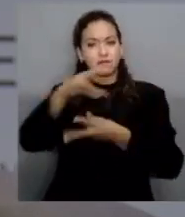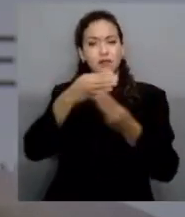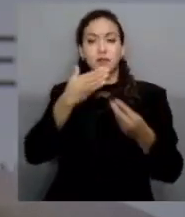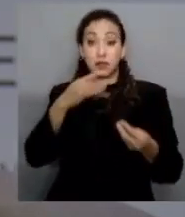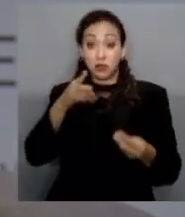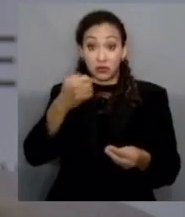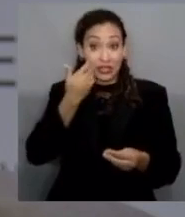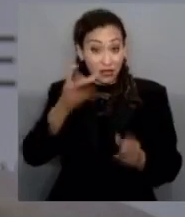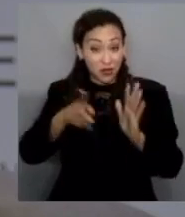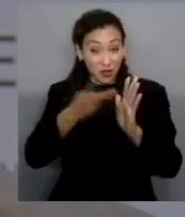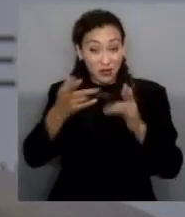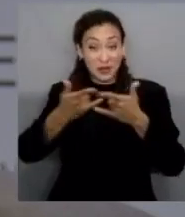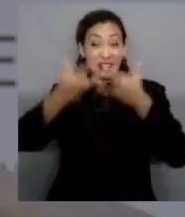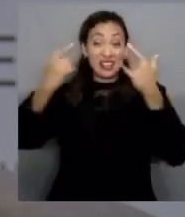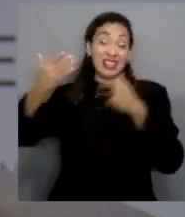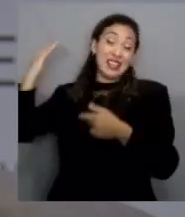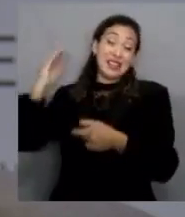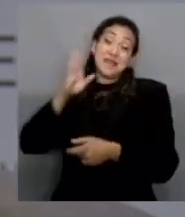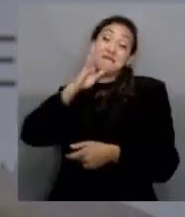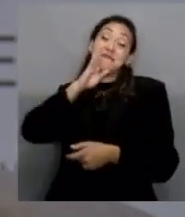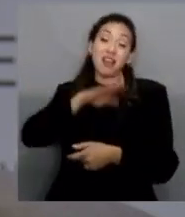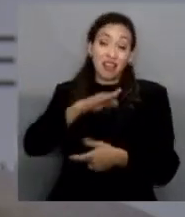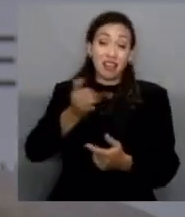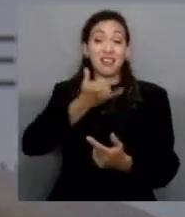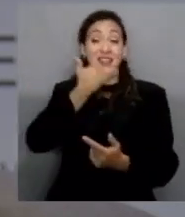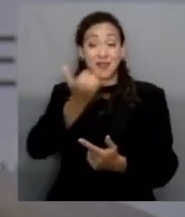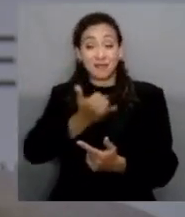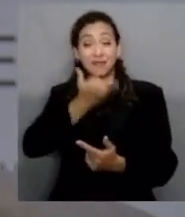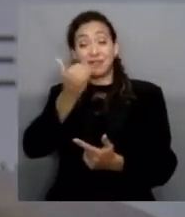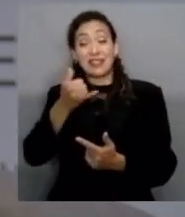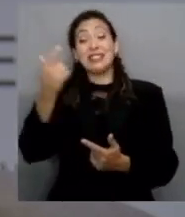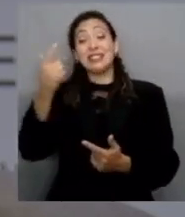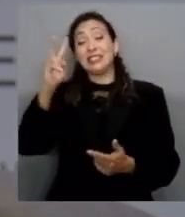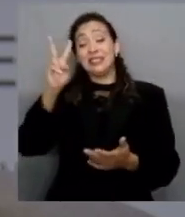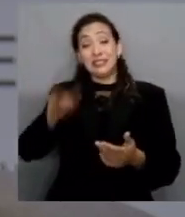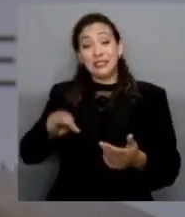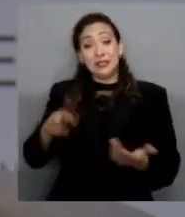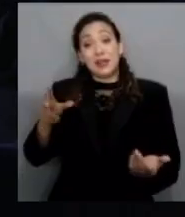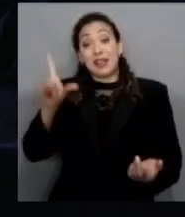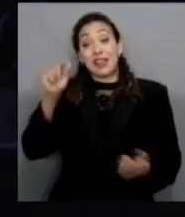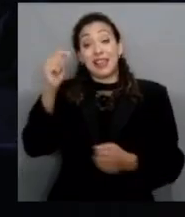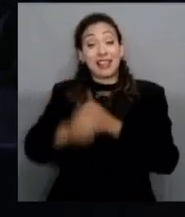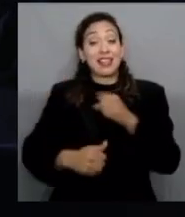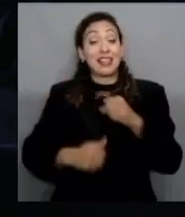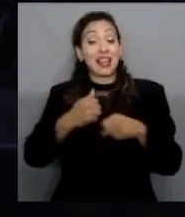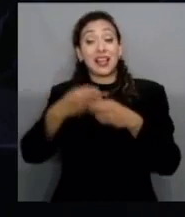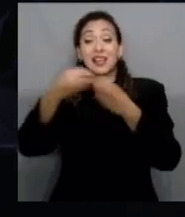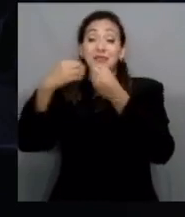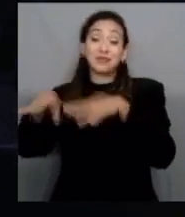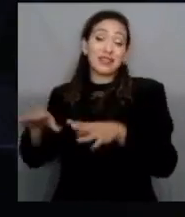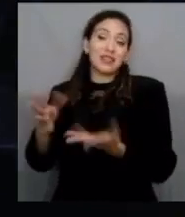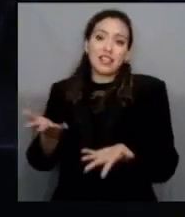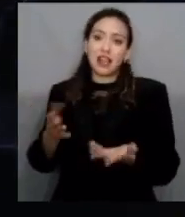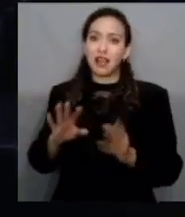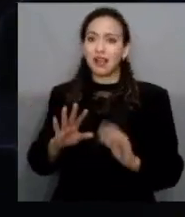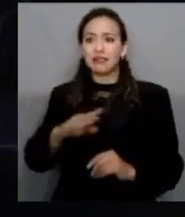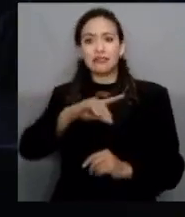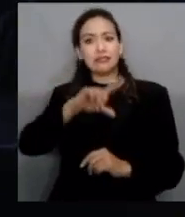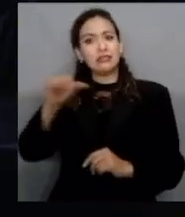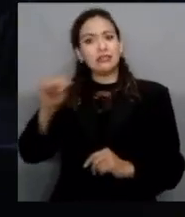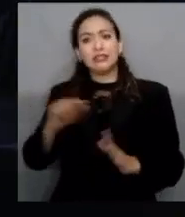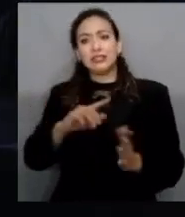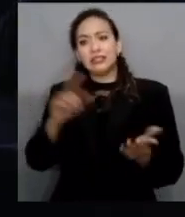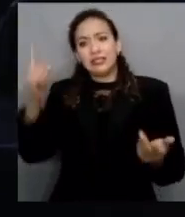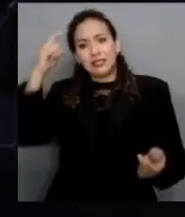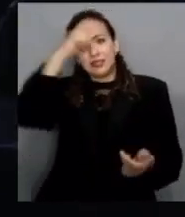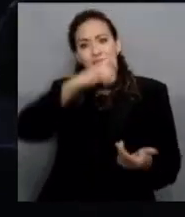historia que nos costó 70 años en abandonar. El ministro Luis María Aguilar Morales